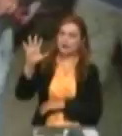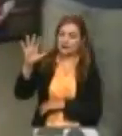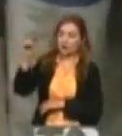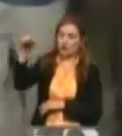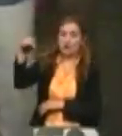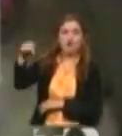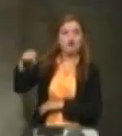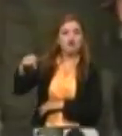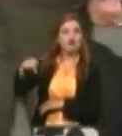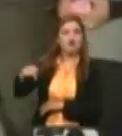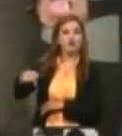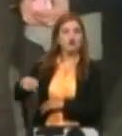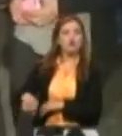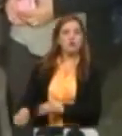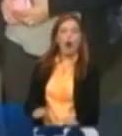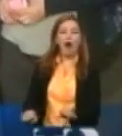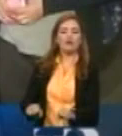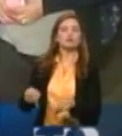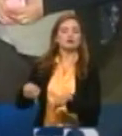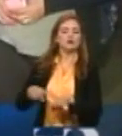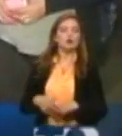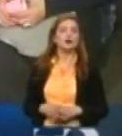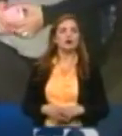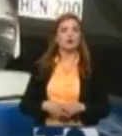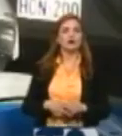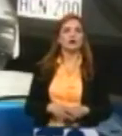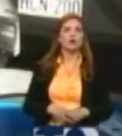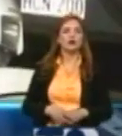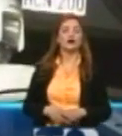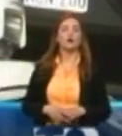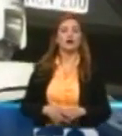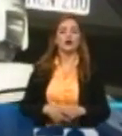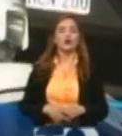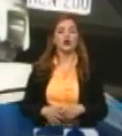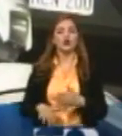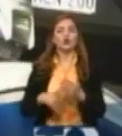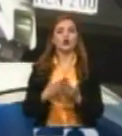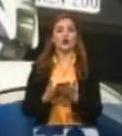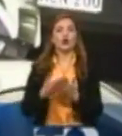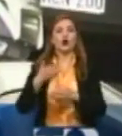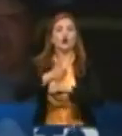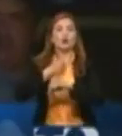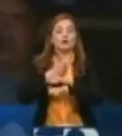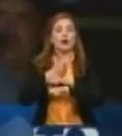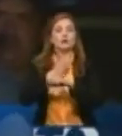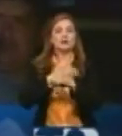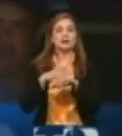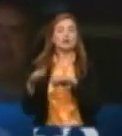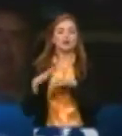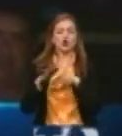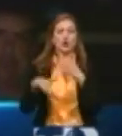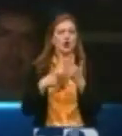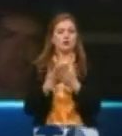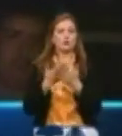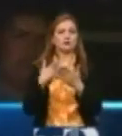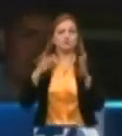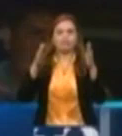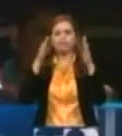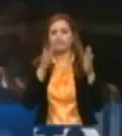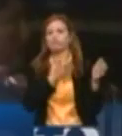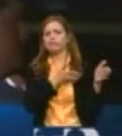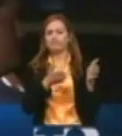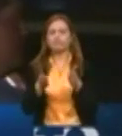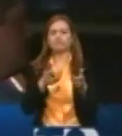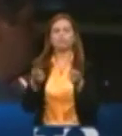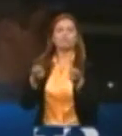kilómetros. Inmediatamente el gobierno municipal y los entes de control se activaron por la emergencia. El movimiento telúrico ha sido tan fuerte, el epicentro